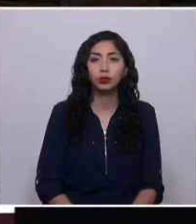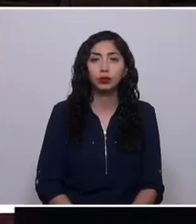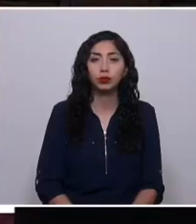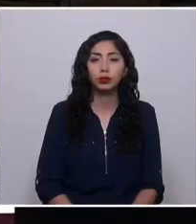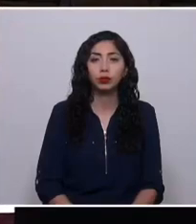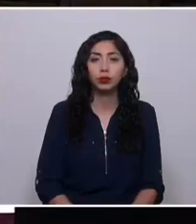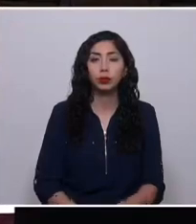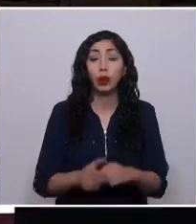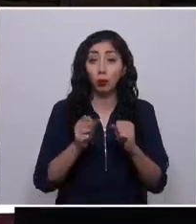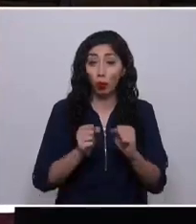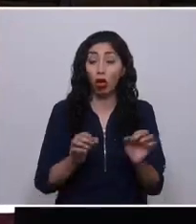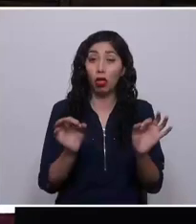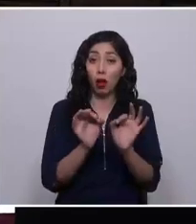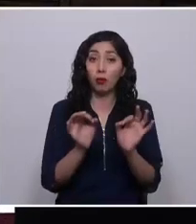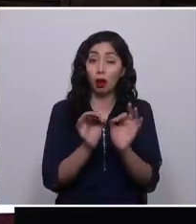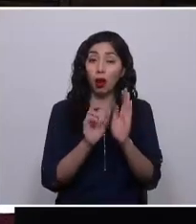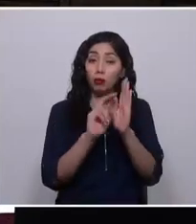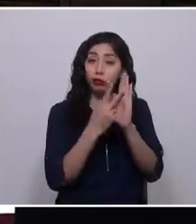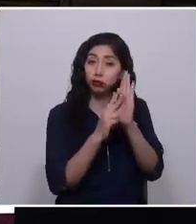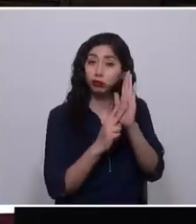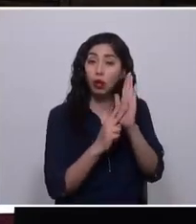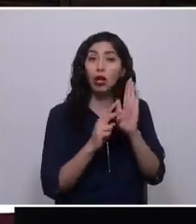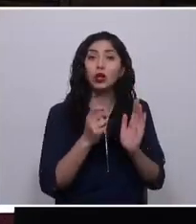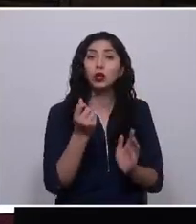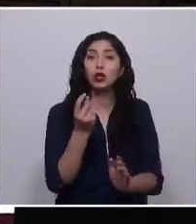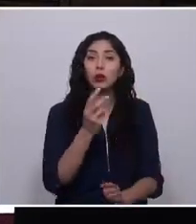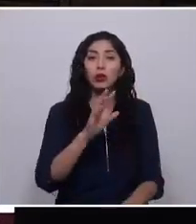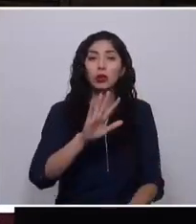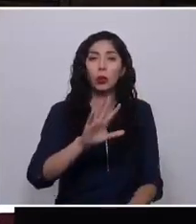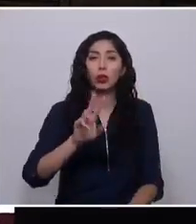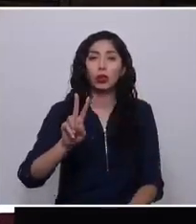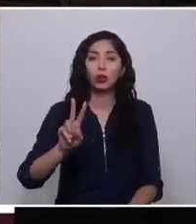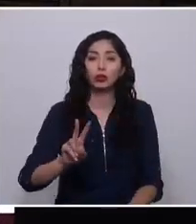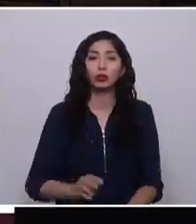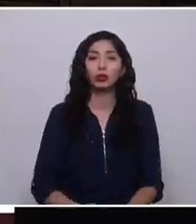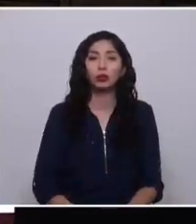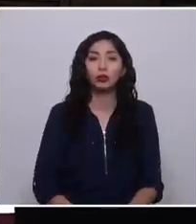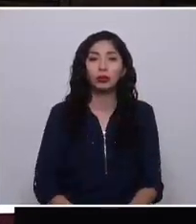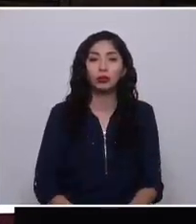Se ofrece la palabra respecto de la indicación número 52.